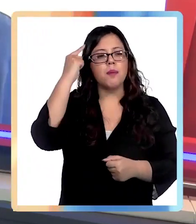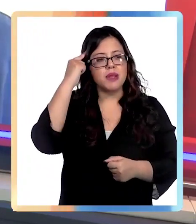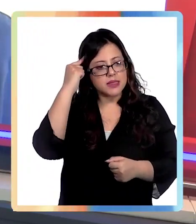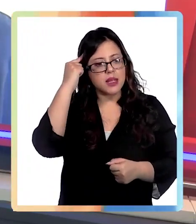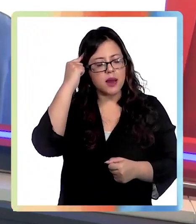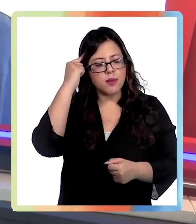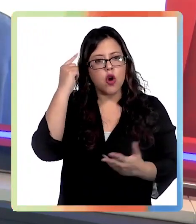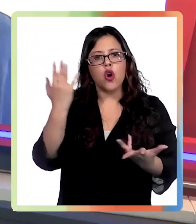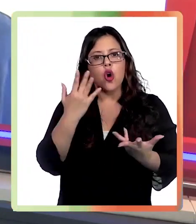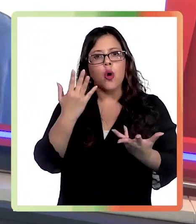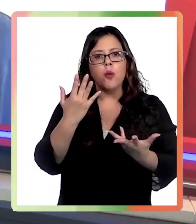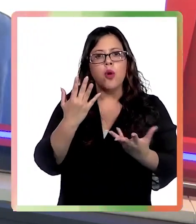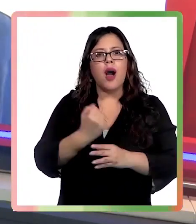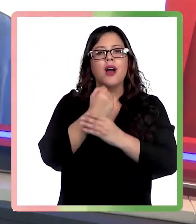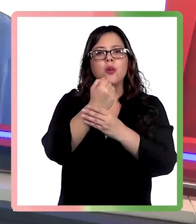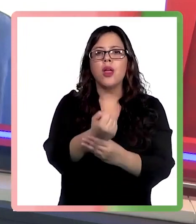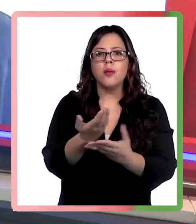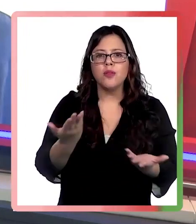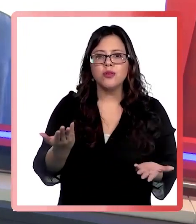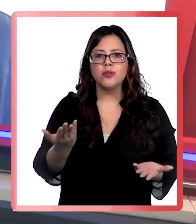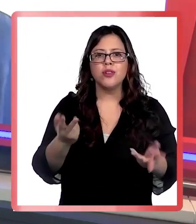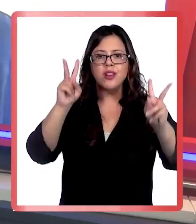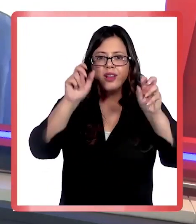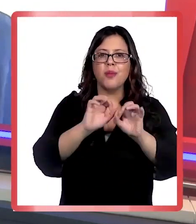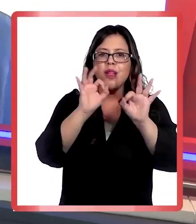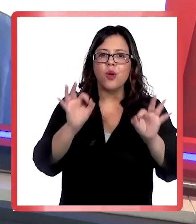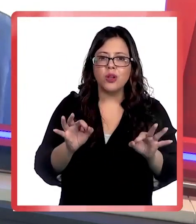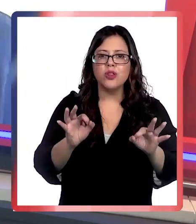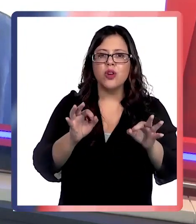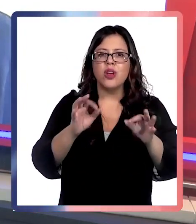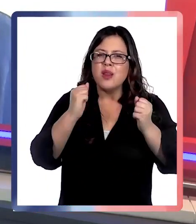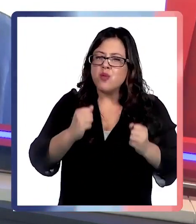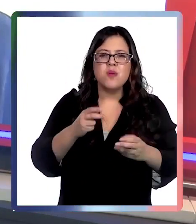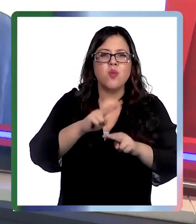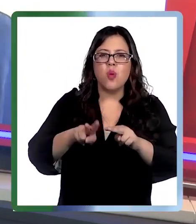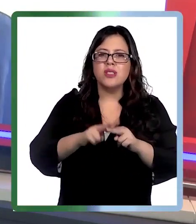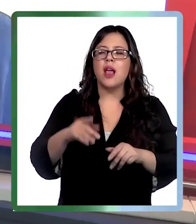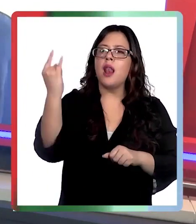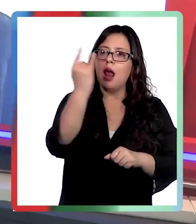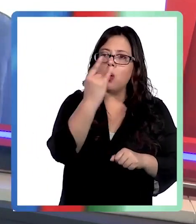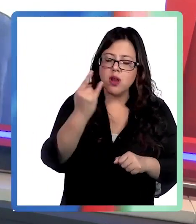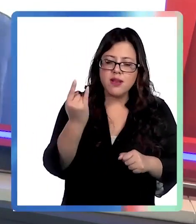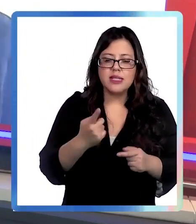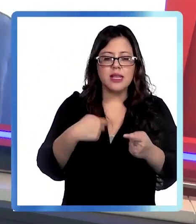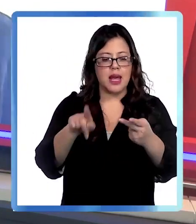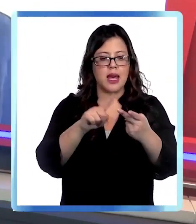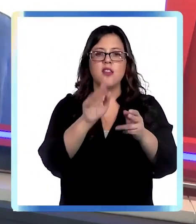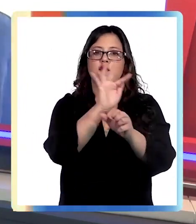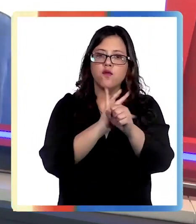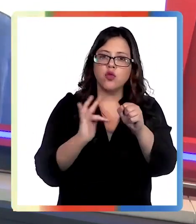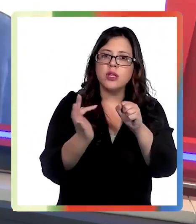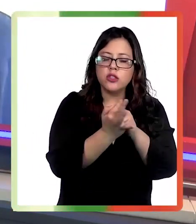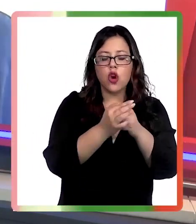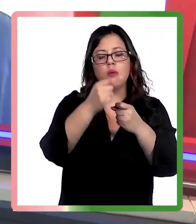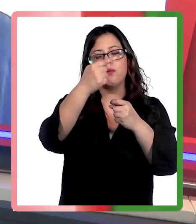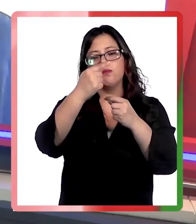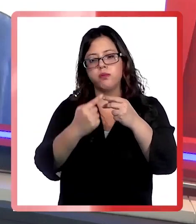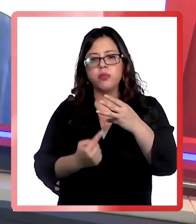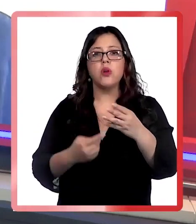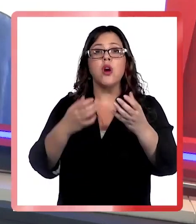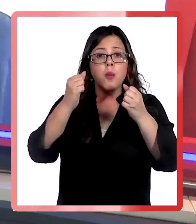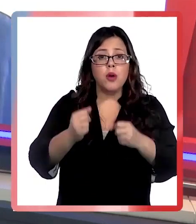todos desde nuestra vereda, ¿cómo hacemos colaboración en educación? ¿Qué podemos aportar? Las universidades, las fundaciones,